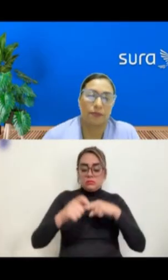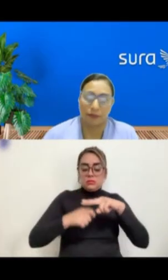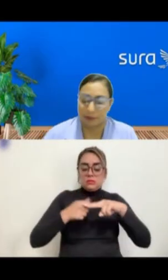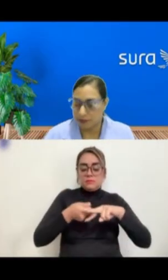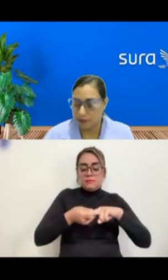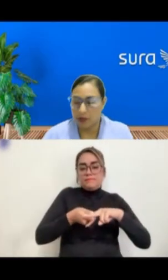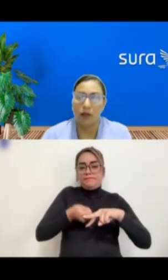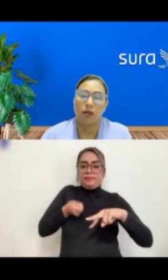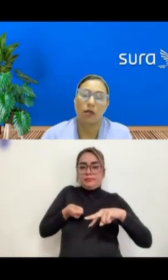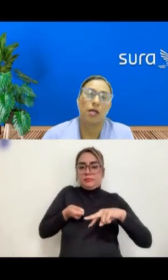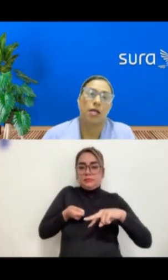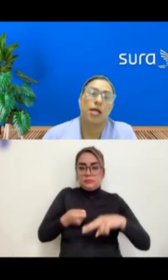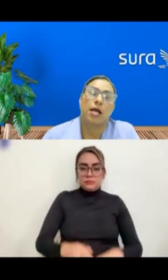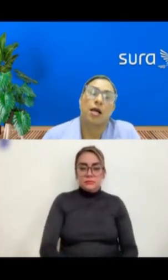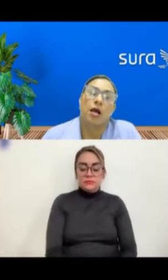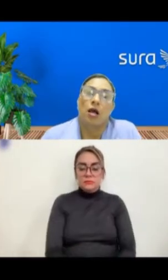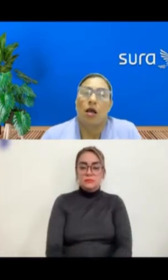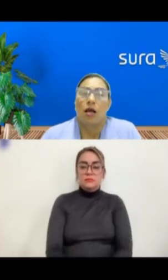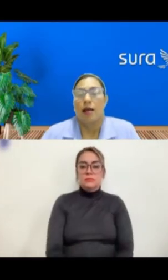torniquete.